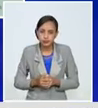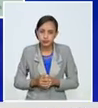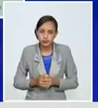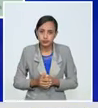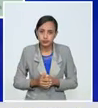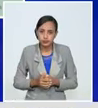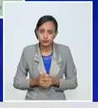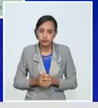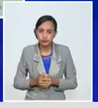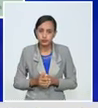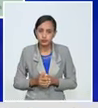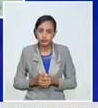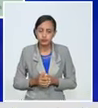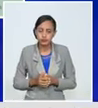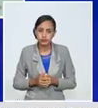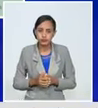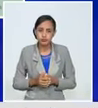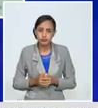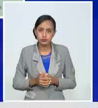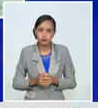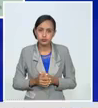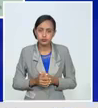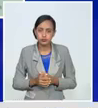territorio. Confirma